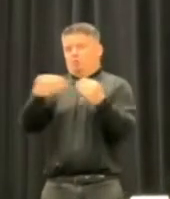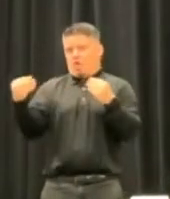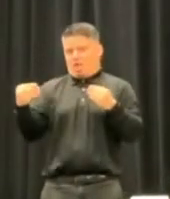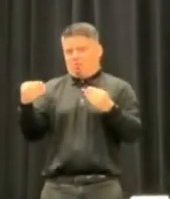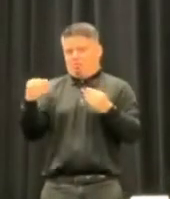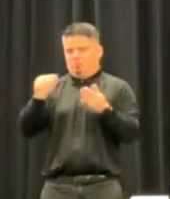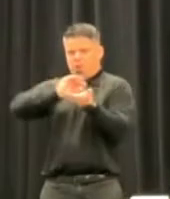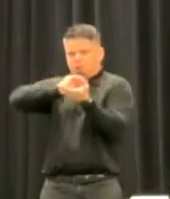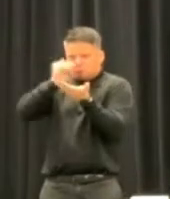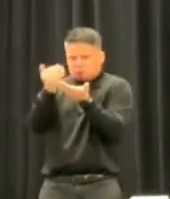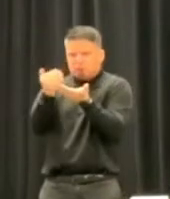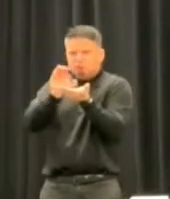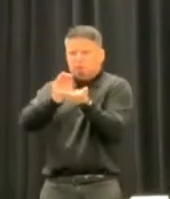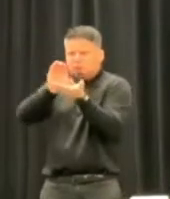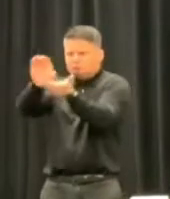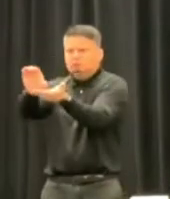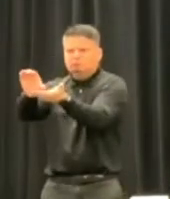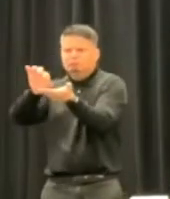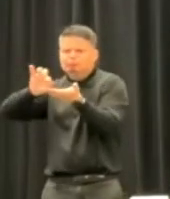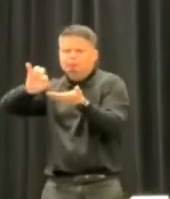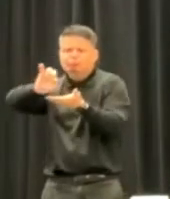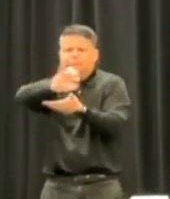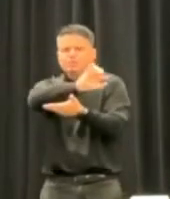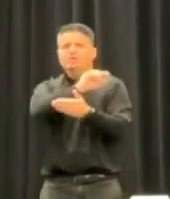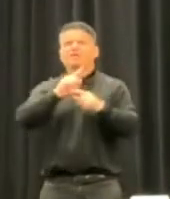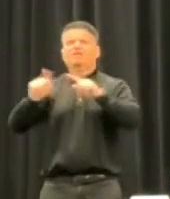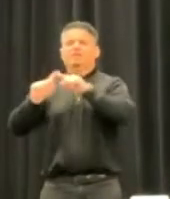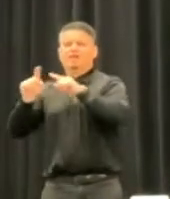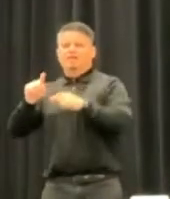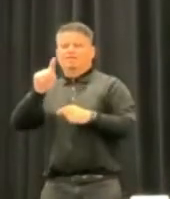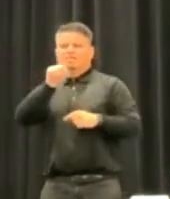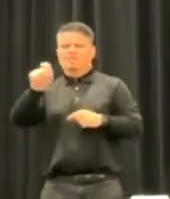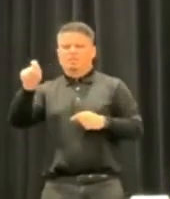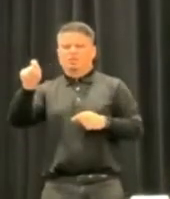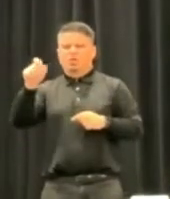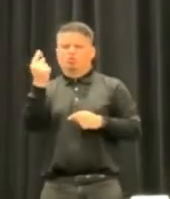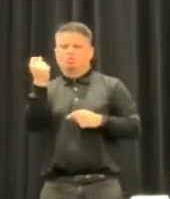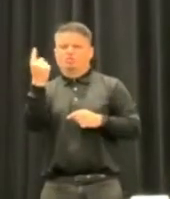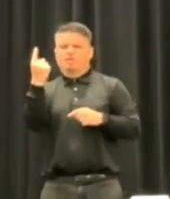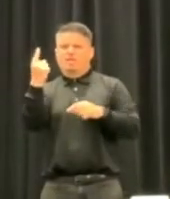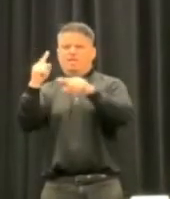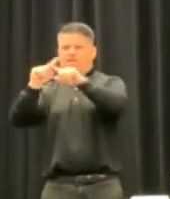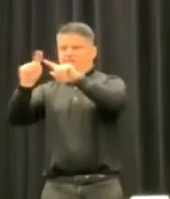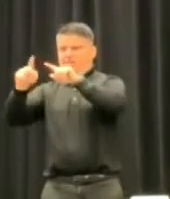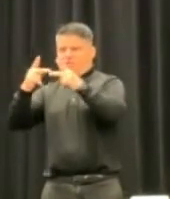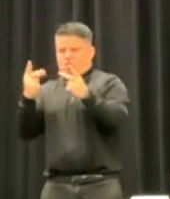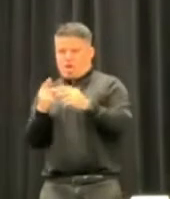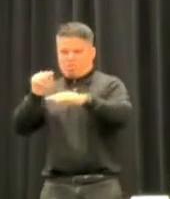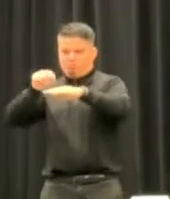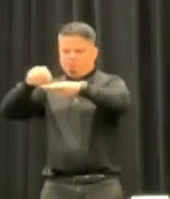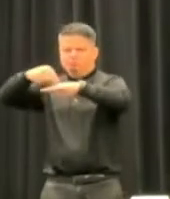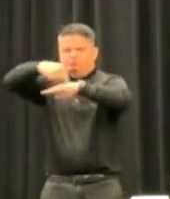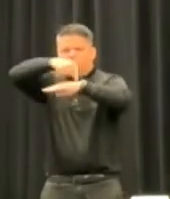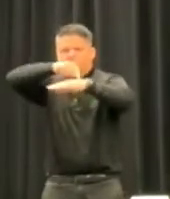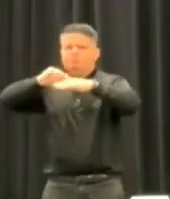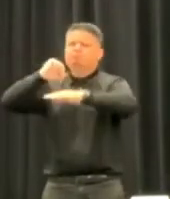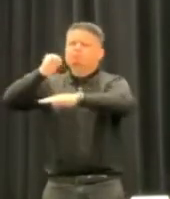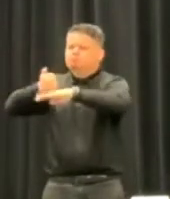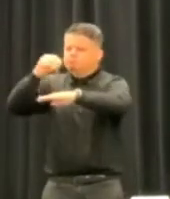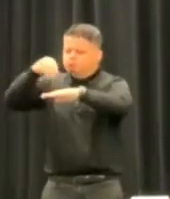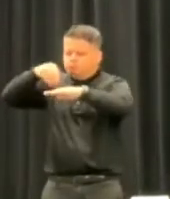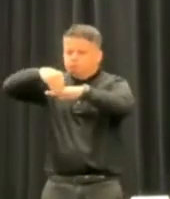monto total de las 111 instalaciones deportivas así que creo que es una gran noticia para